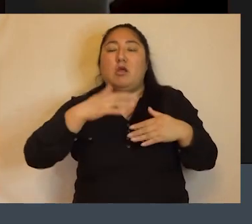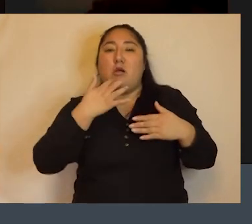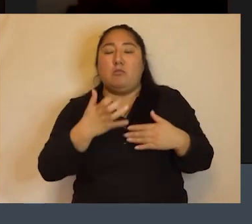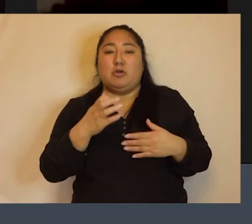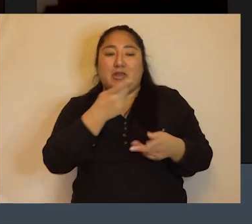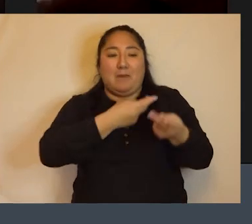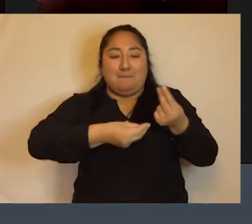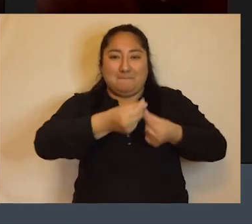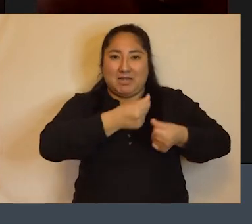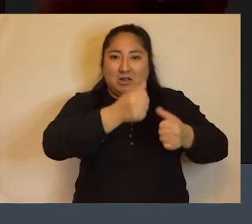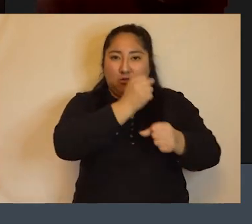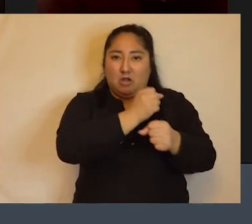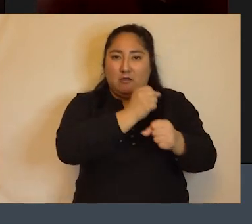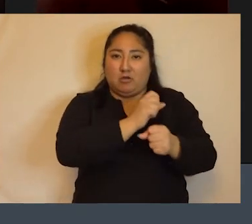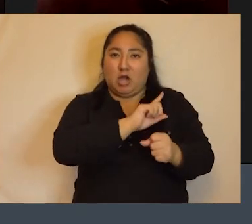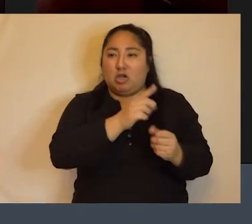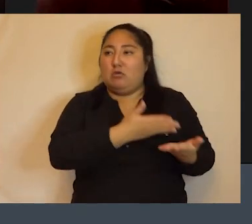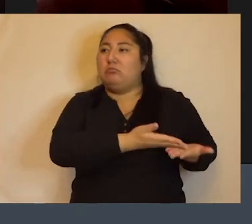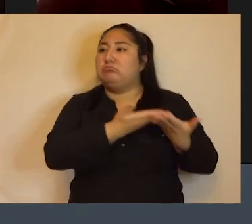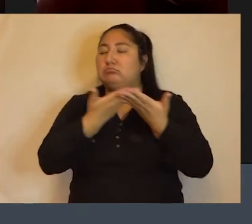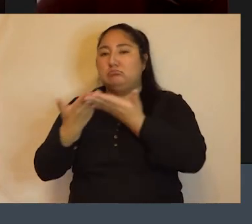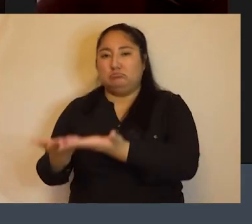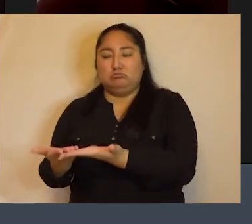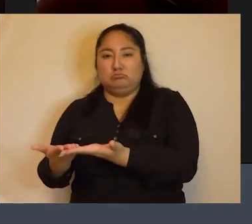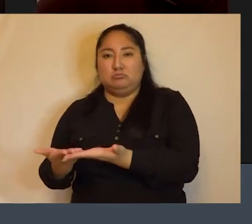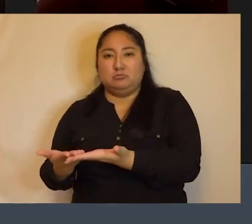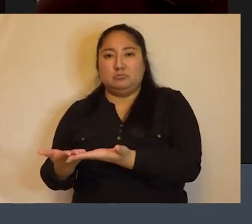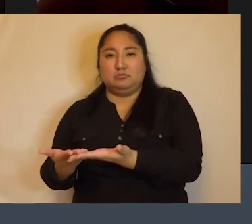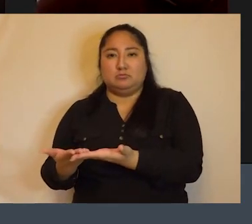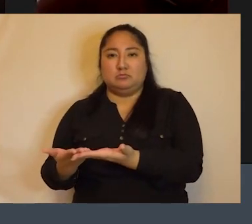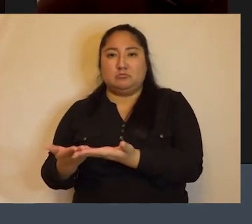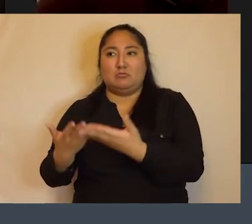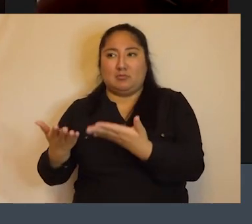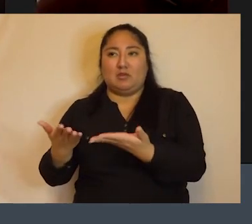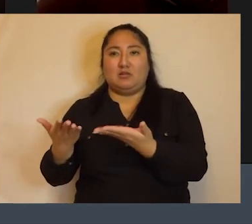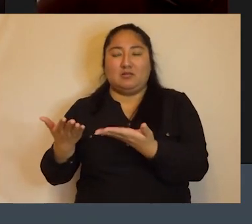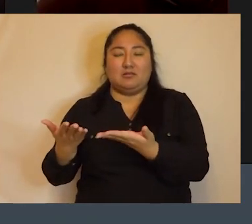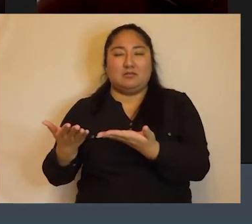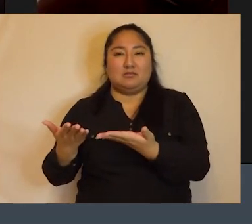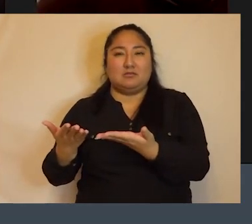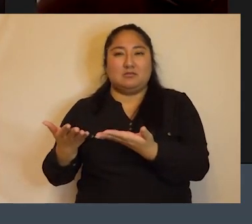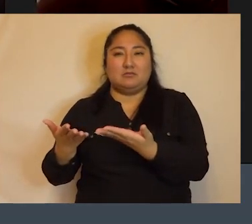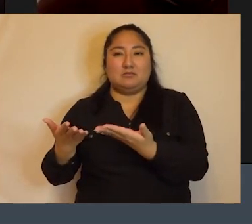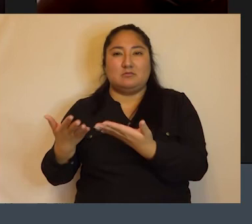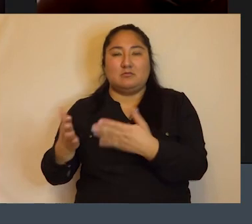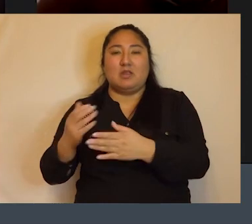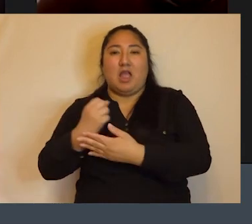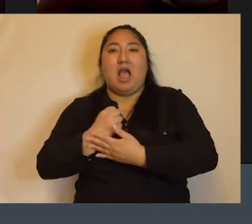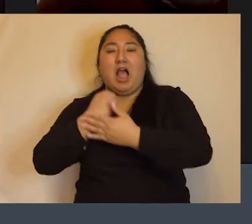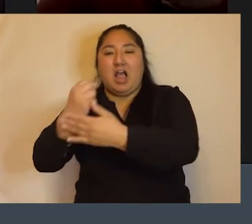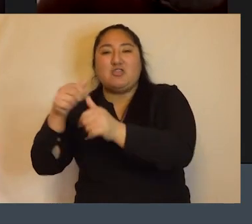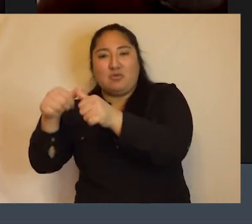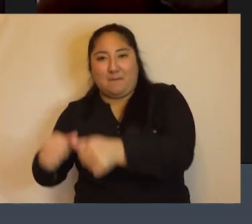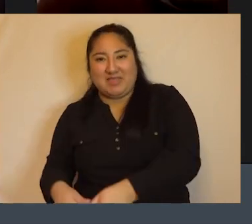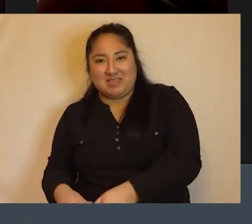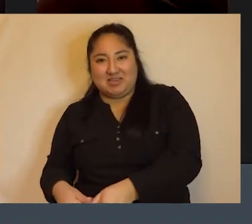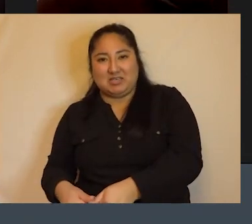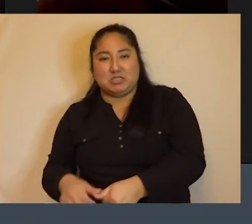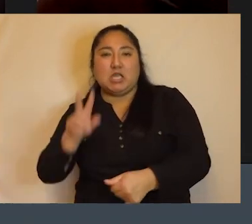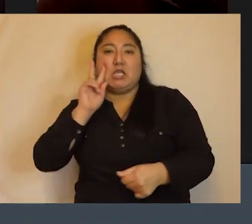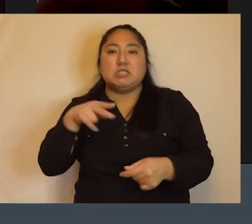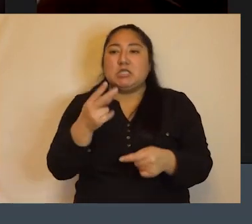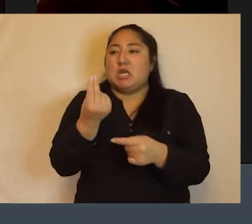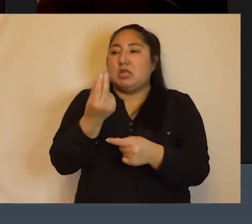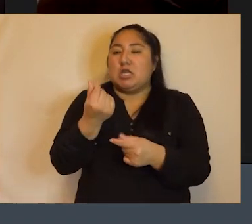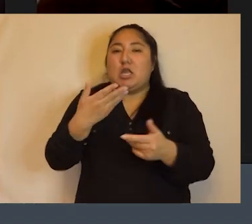situaciones, porque además el mercado laboral no está dando en los tramos etarios que están en la puerta del horno capacidades de